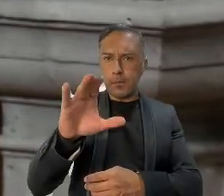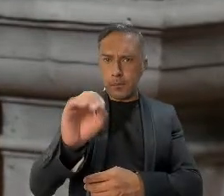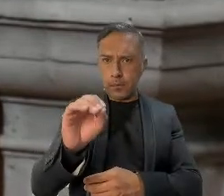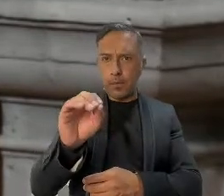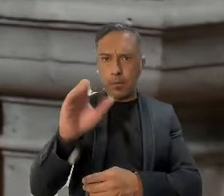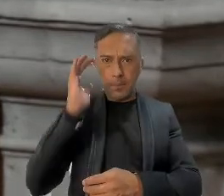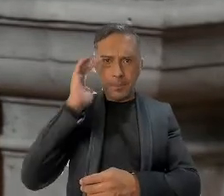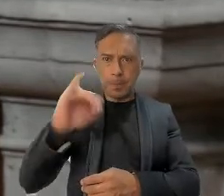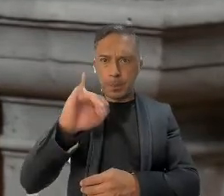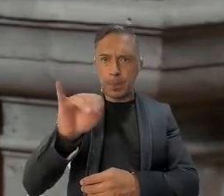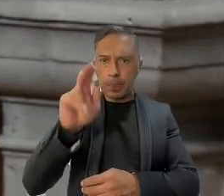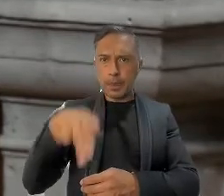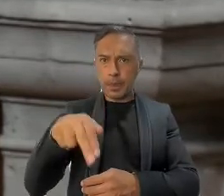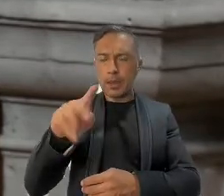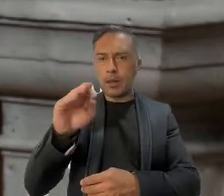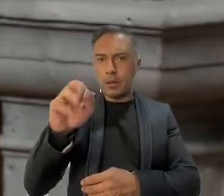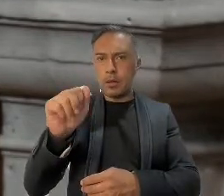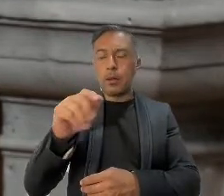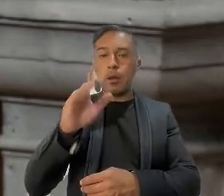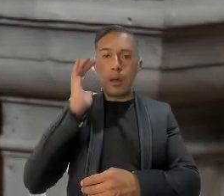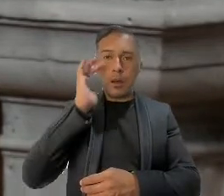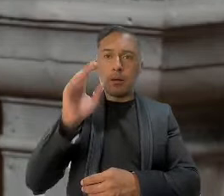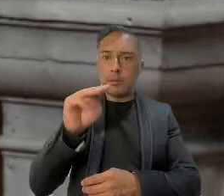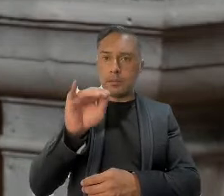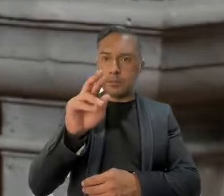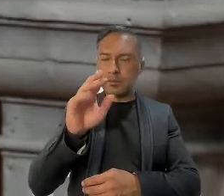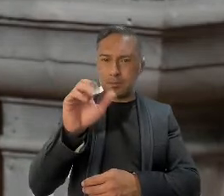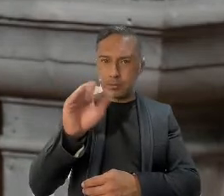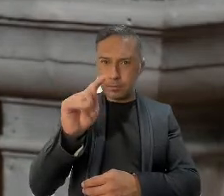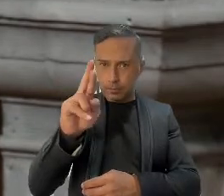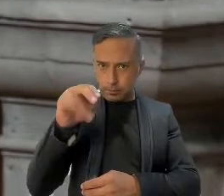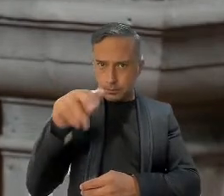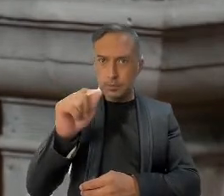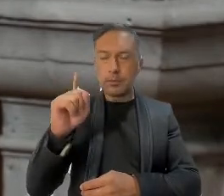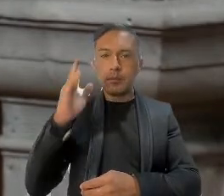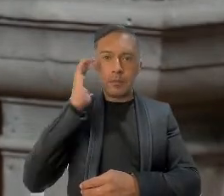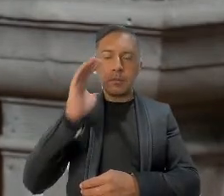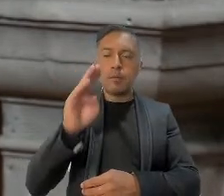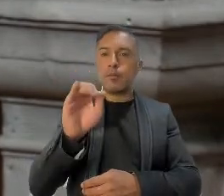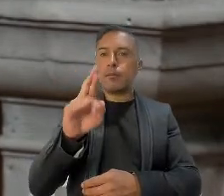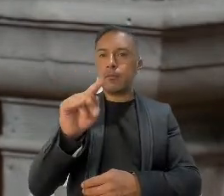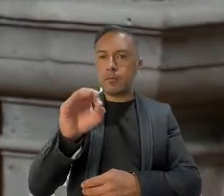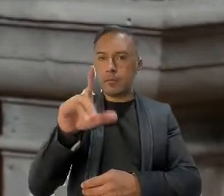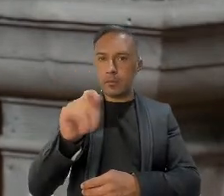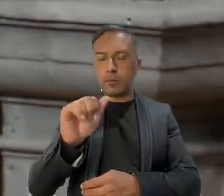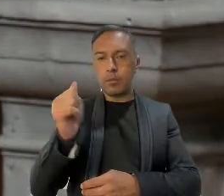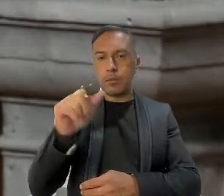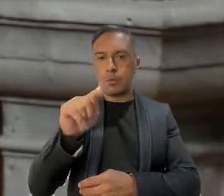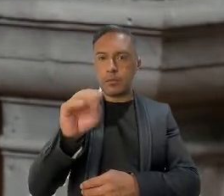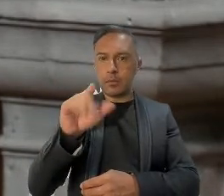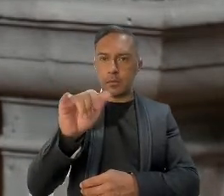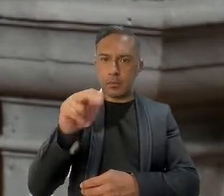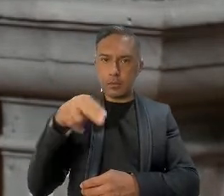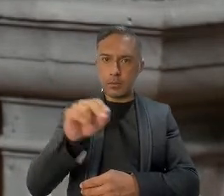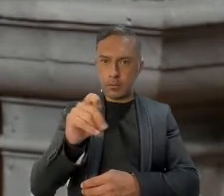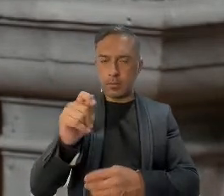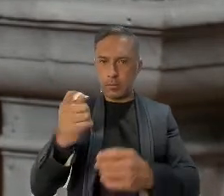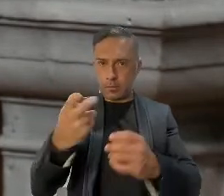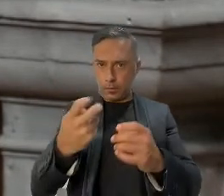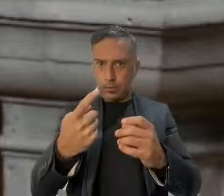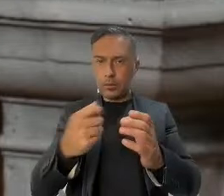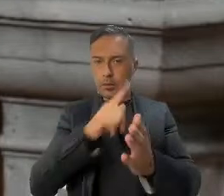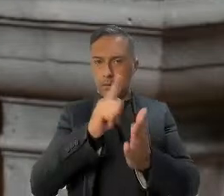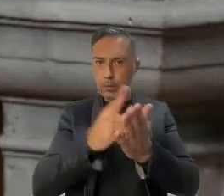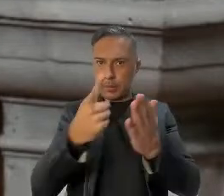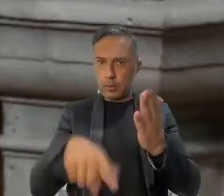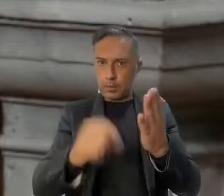Zacazontla, Santa María, Santa Catarina, San Bartolo y El Tolano. emitiendo el decreto correspondiente para los efectos